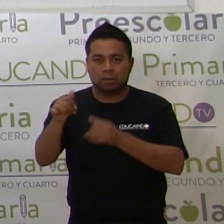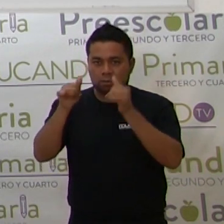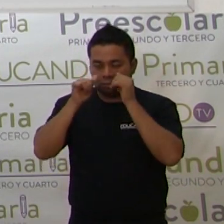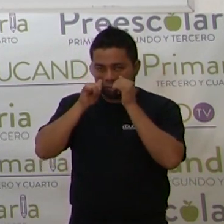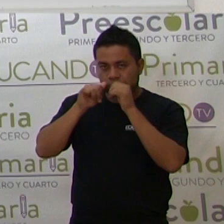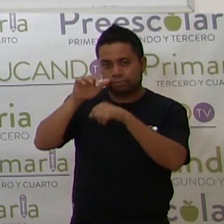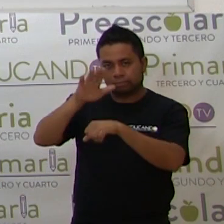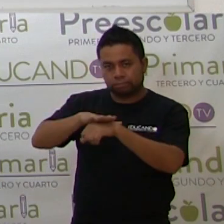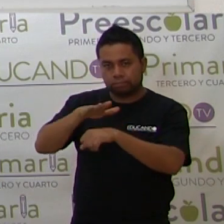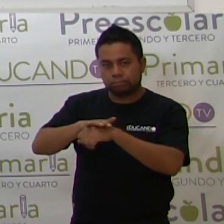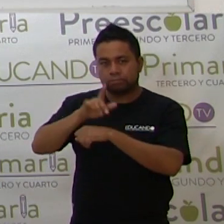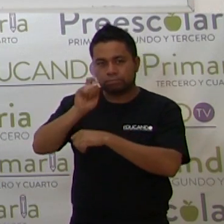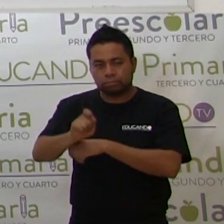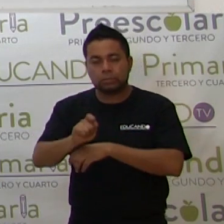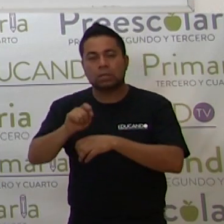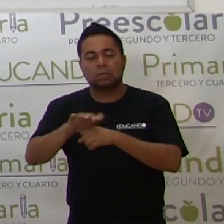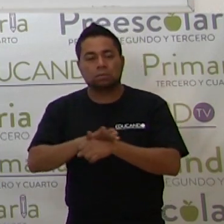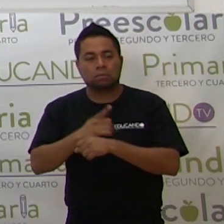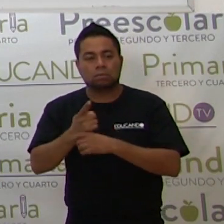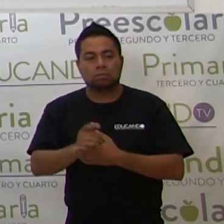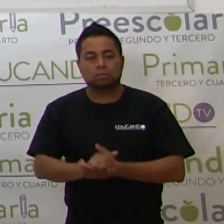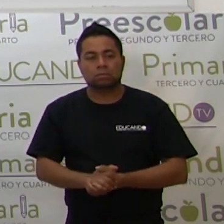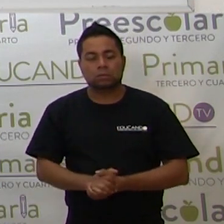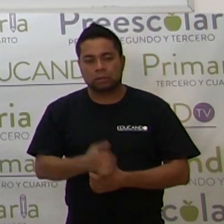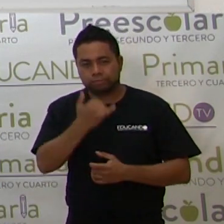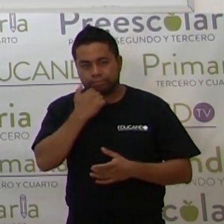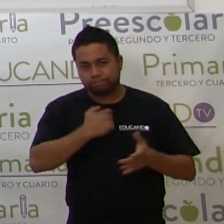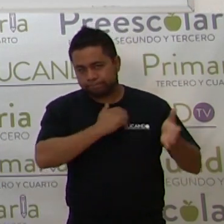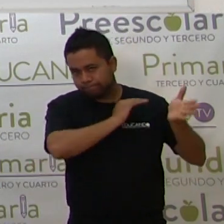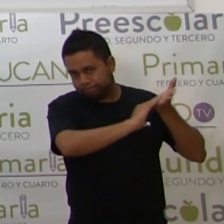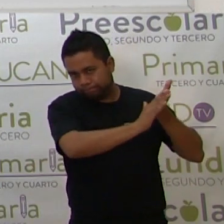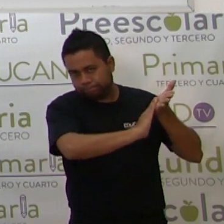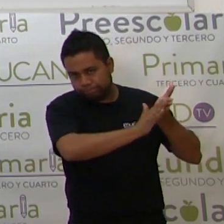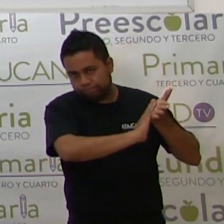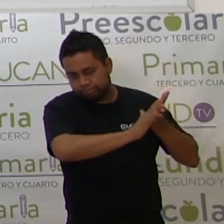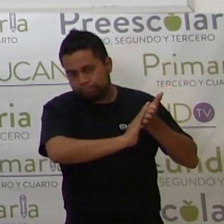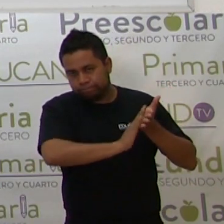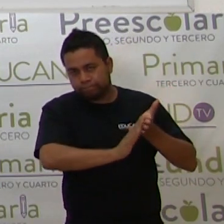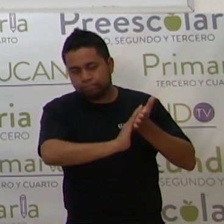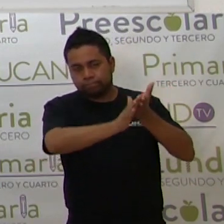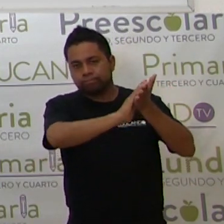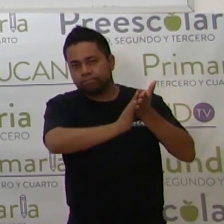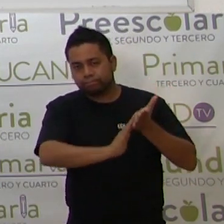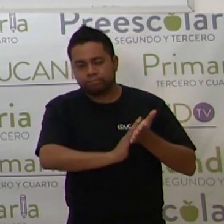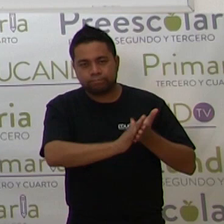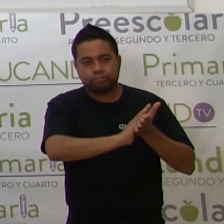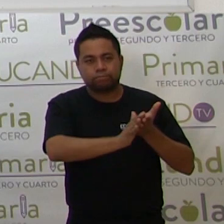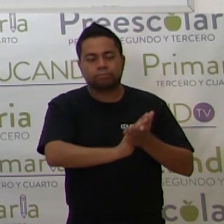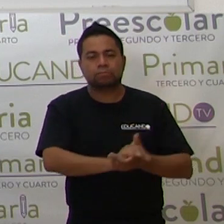atención, porque voy a borrar esta parte,